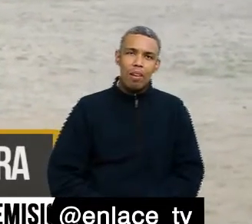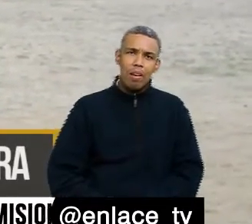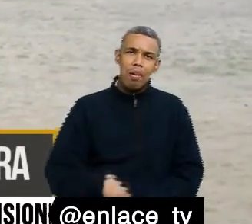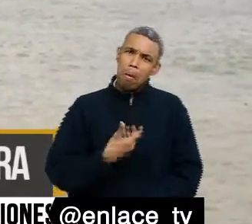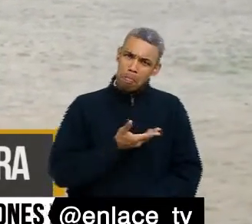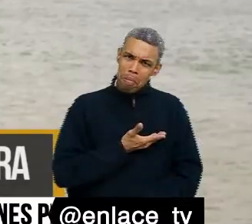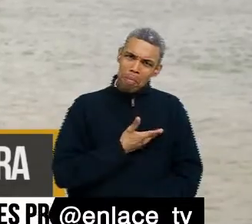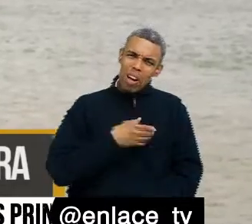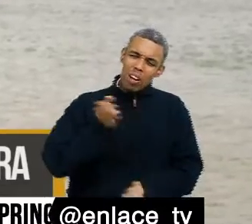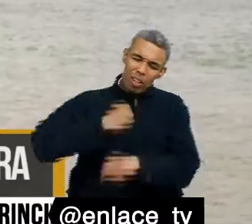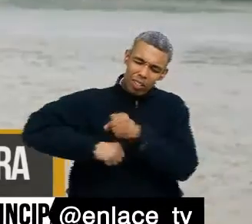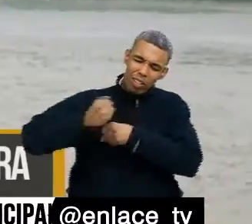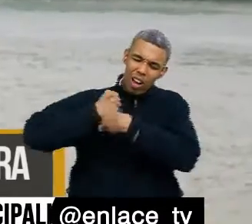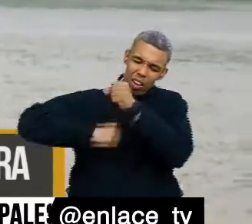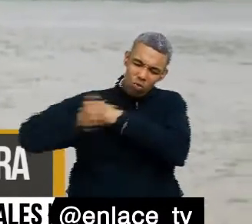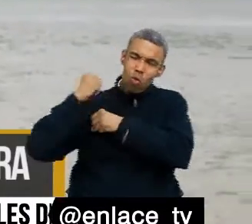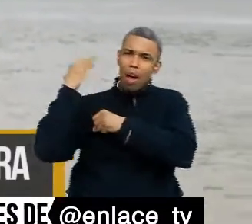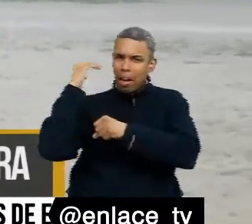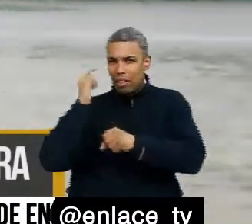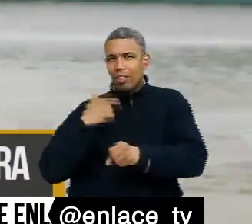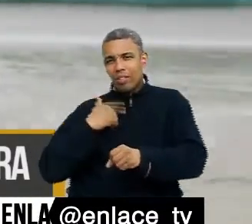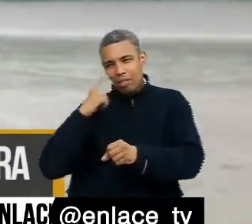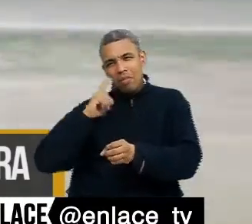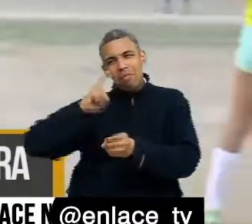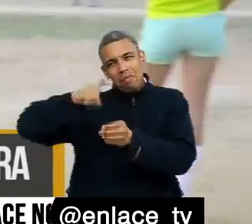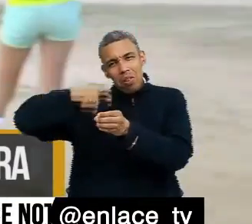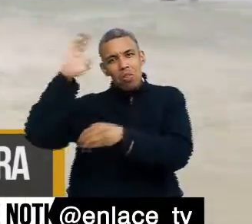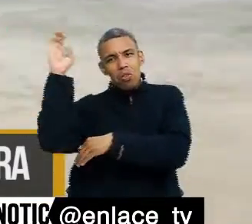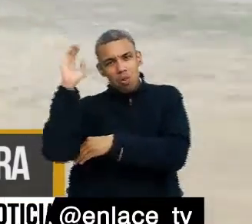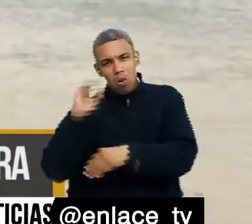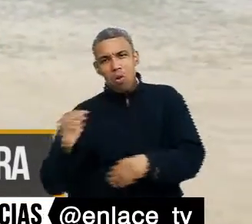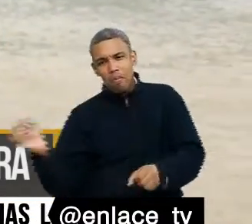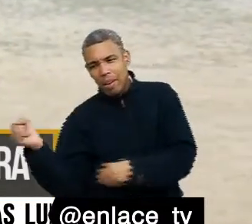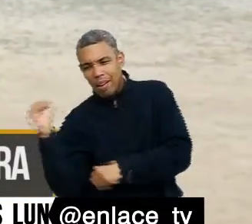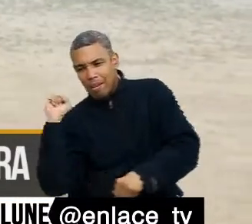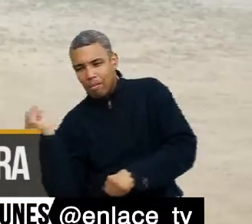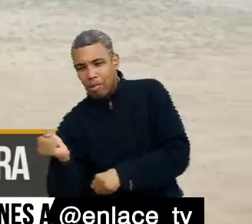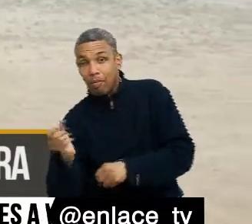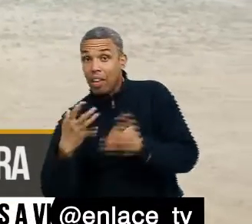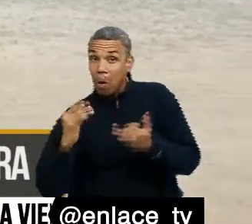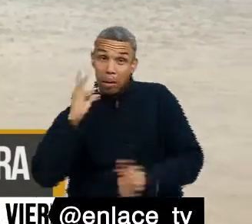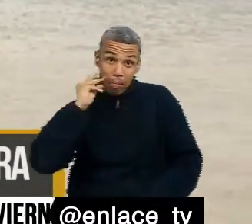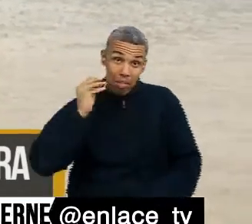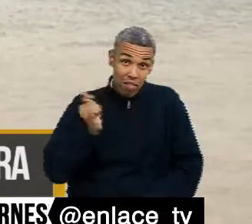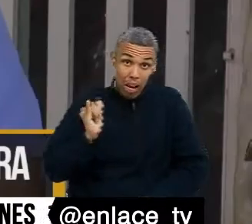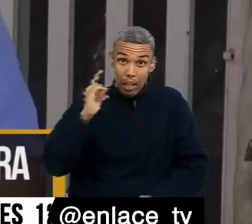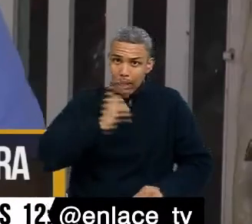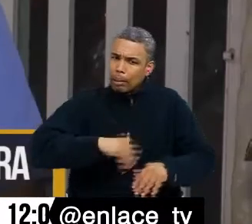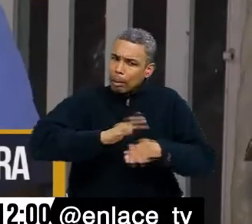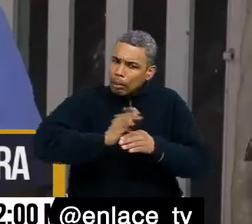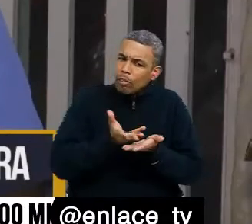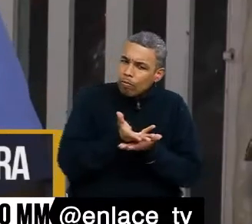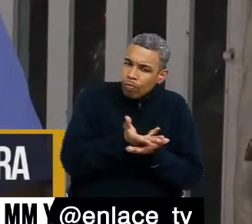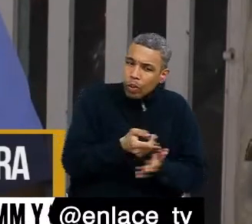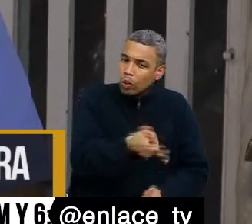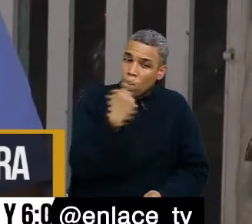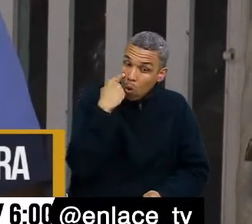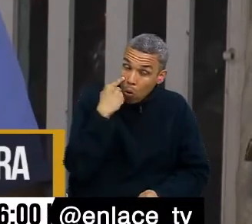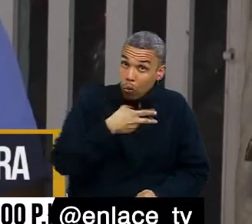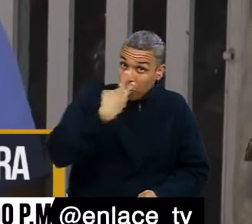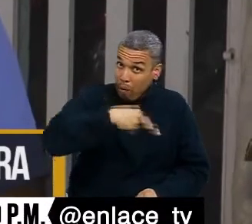softball y llegó hasta preolímpicos, aprovecha su experiencia para aconsejar a su hija. prepárese porque siempre va a entrar en una